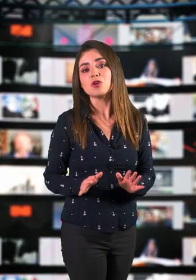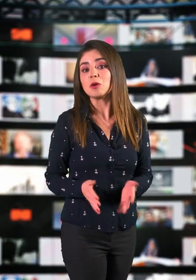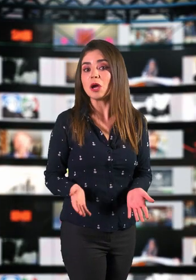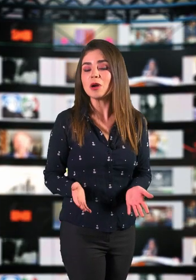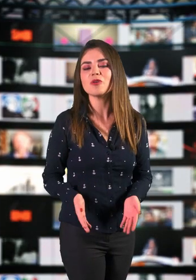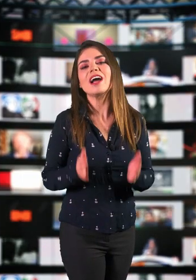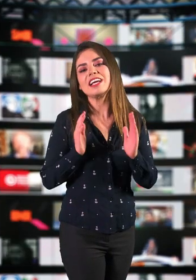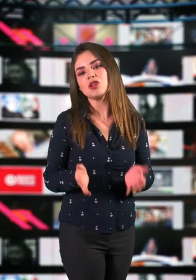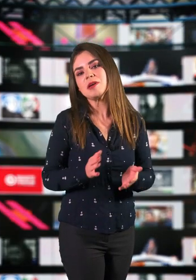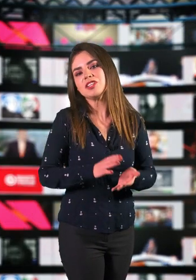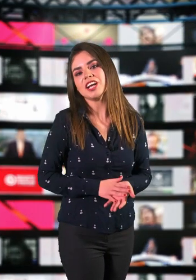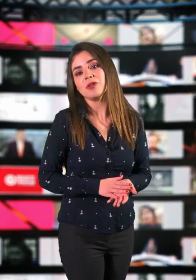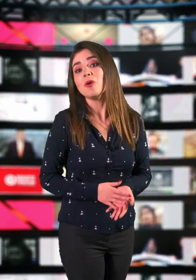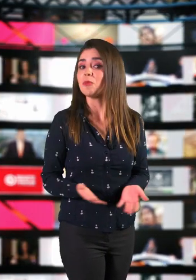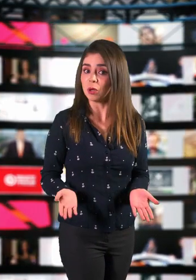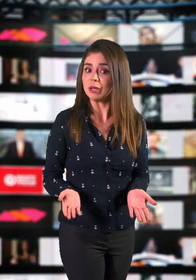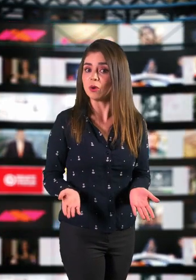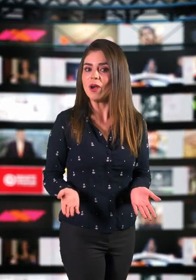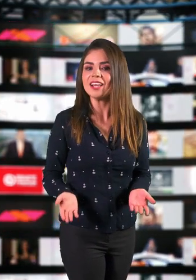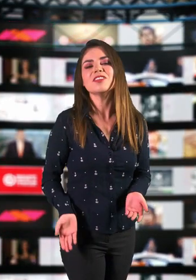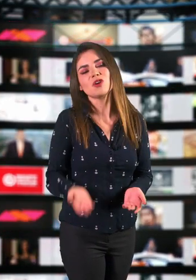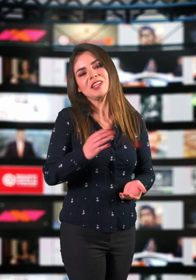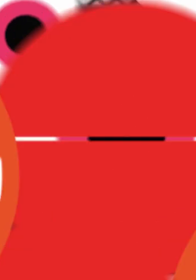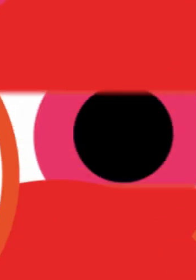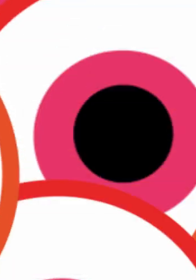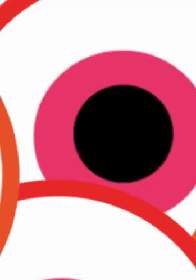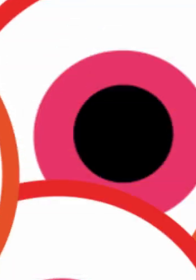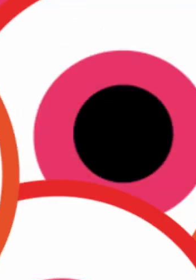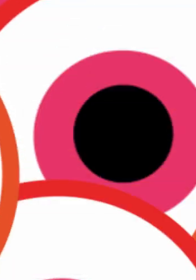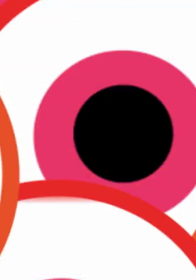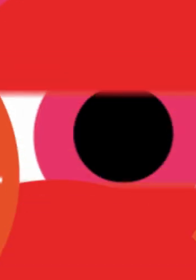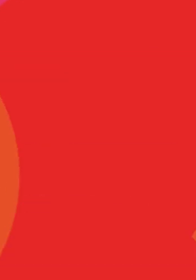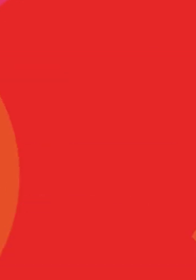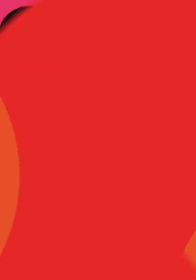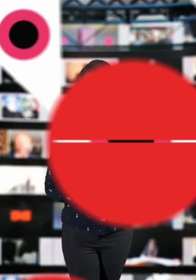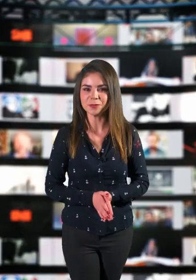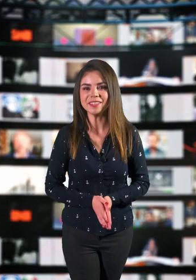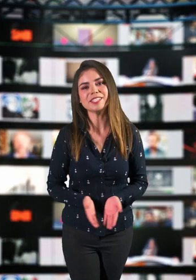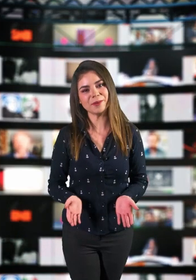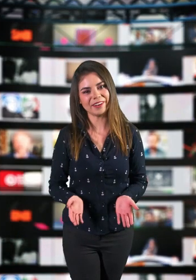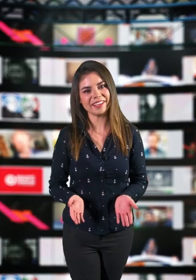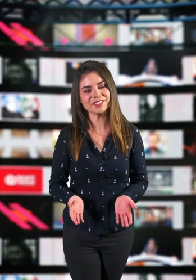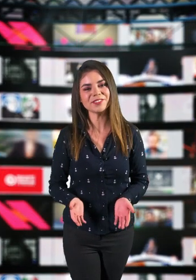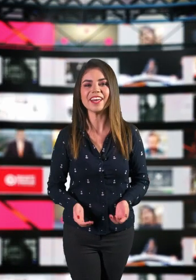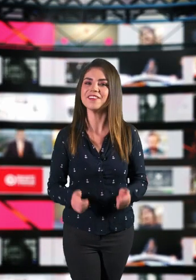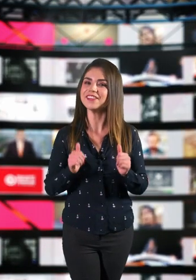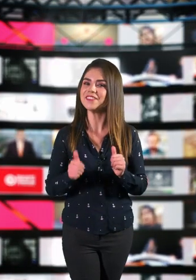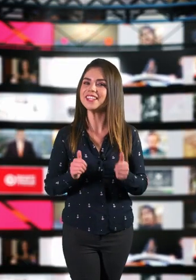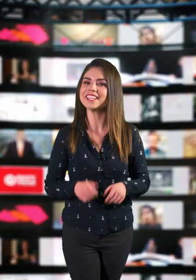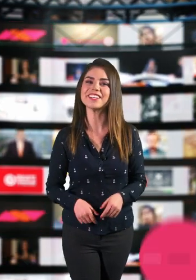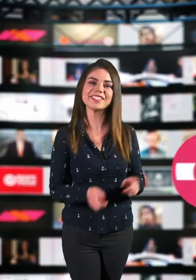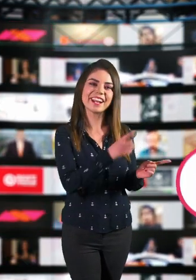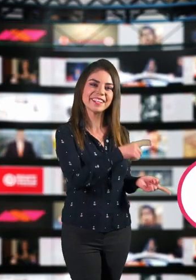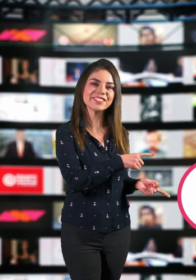pueden informar un acuerdo al que todavía no han llegado, pero en cuanto lo hagan, nos lo van a informar. Amigos, esto fue en resumen. Espero que lo hayan disfrutado. No